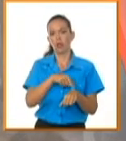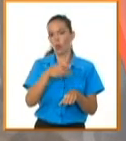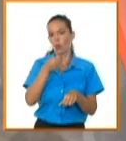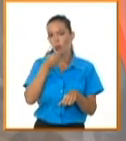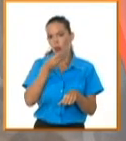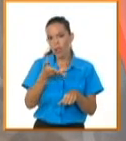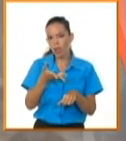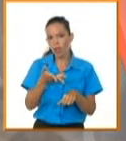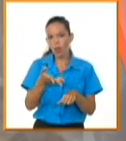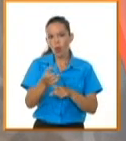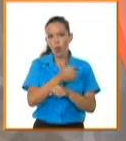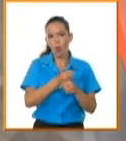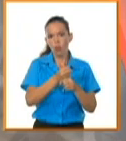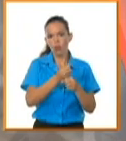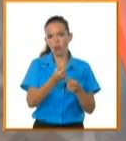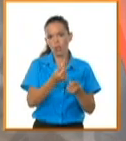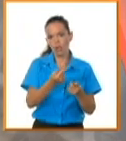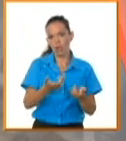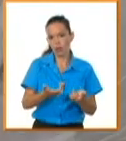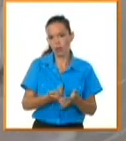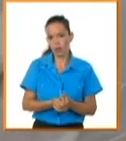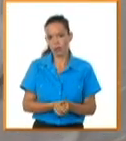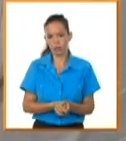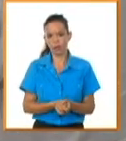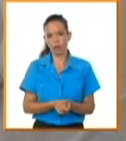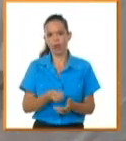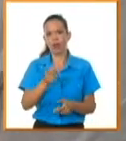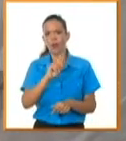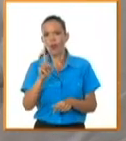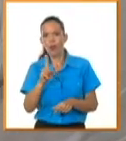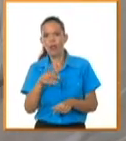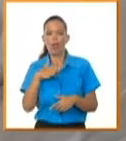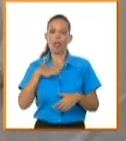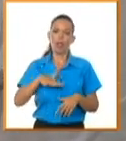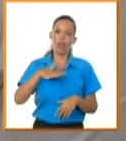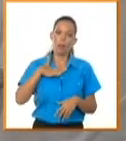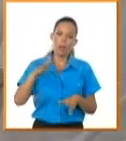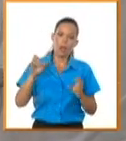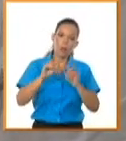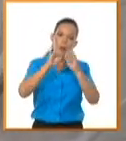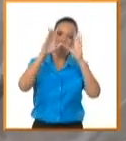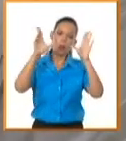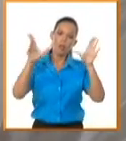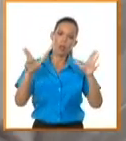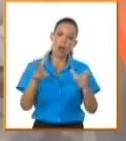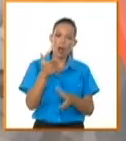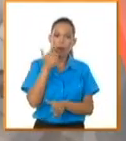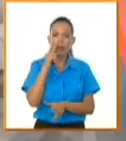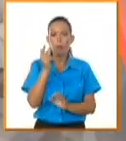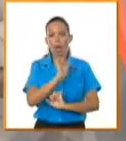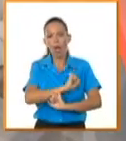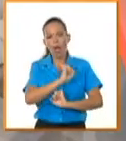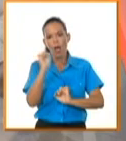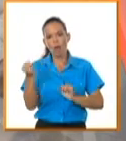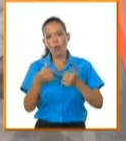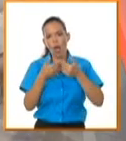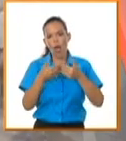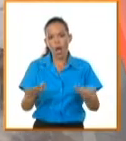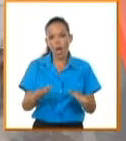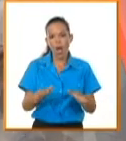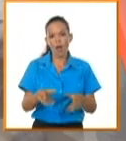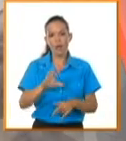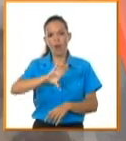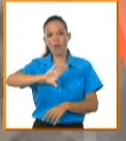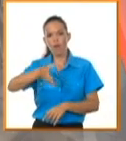año no depende Si abren o no la sucursales tiene este yo diría esta esta potencialidad